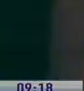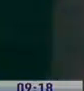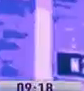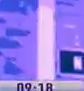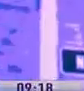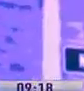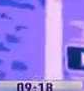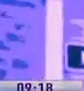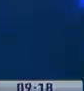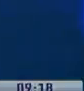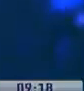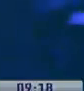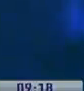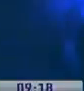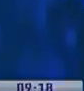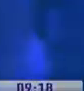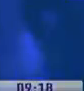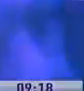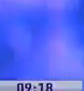Iván